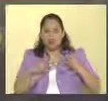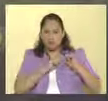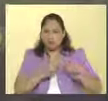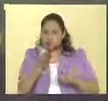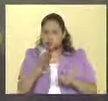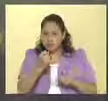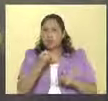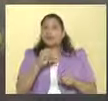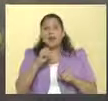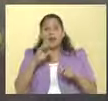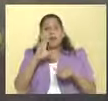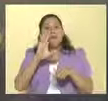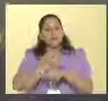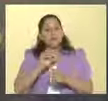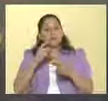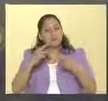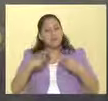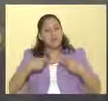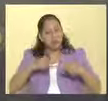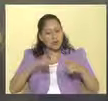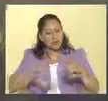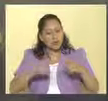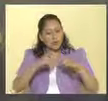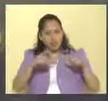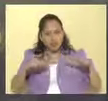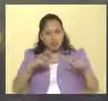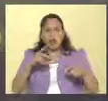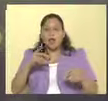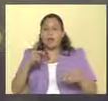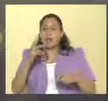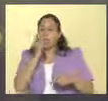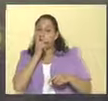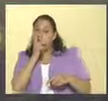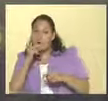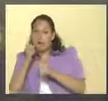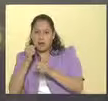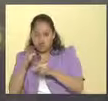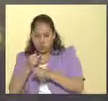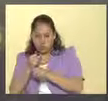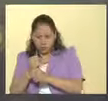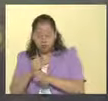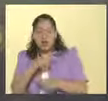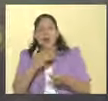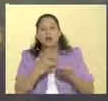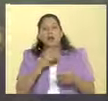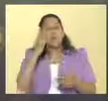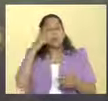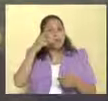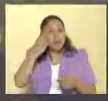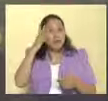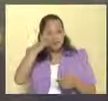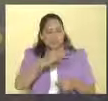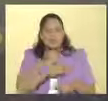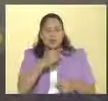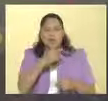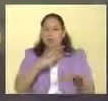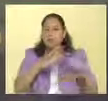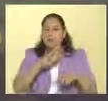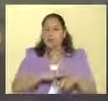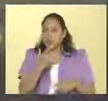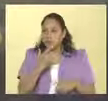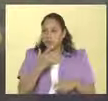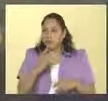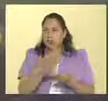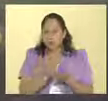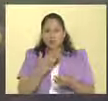crecimiento económico sí permitía que los hijos vivieran mejor que los padres. Y yo creo que ese fue uno de los aceites incluso que hizo que hubiera una